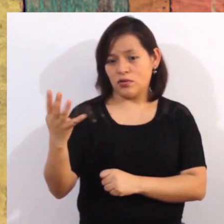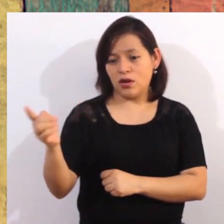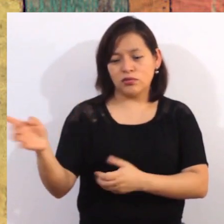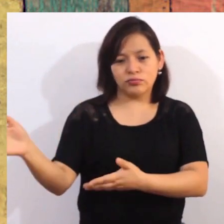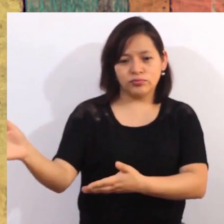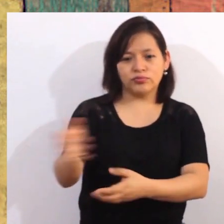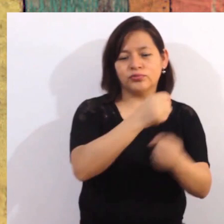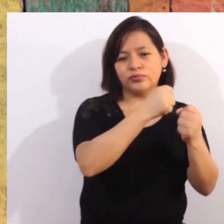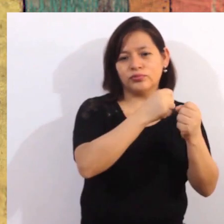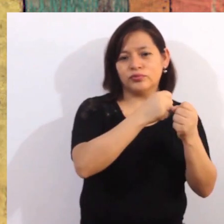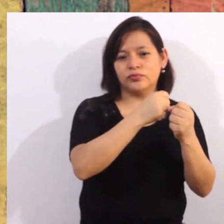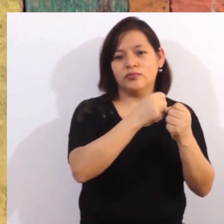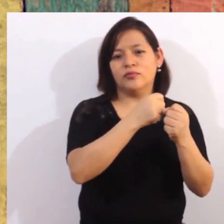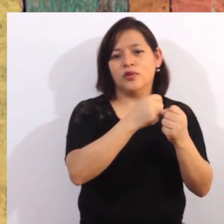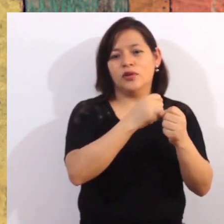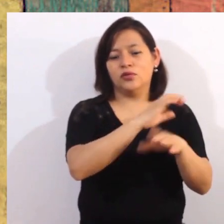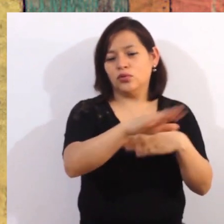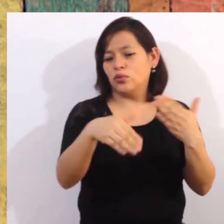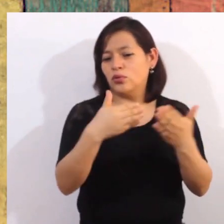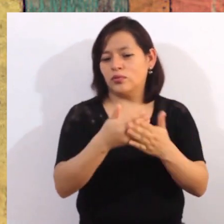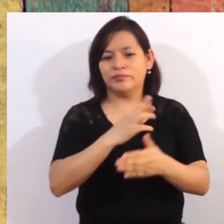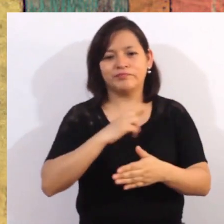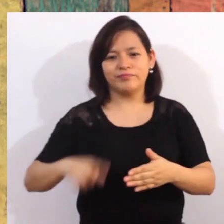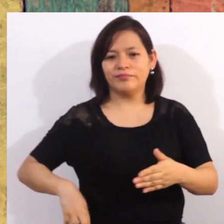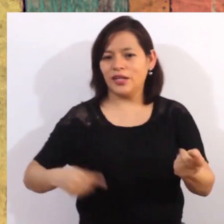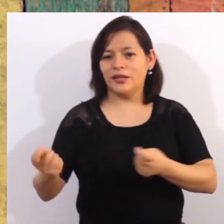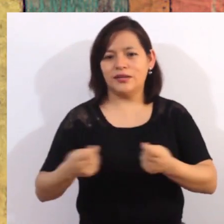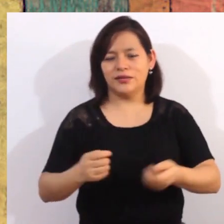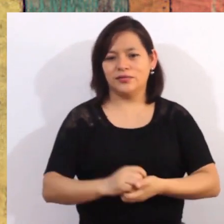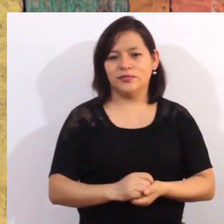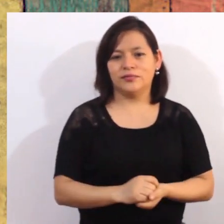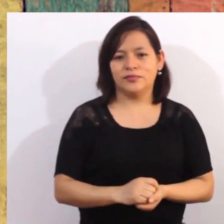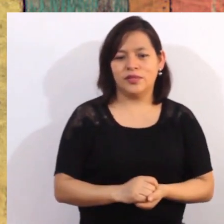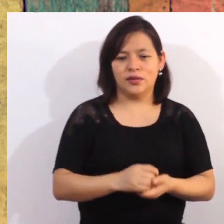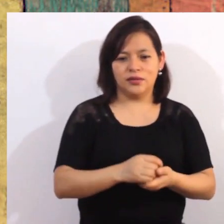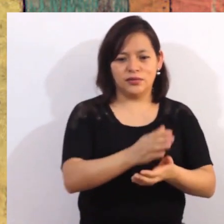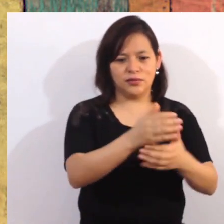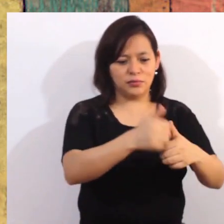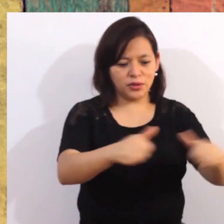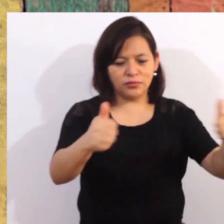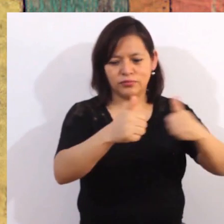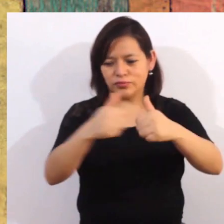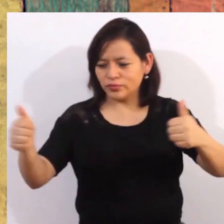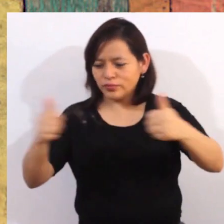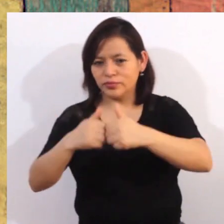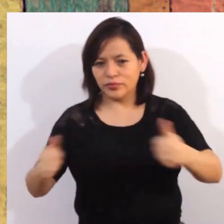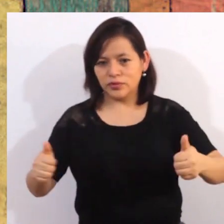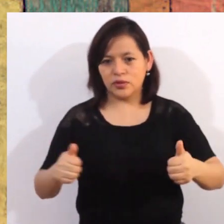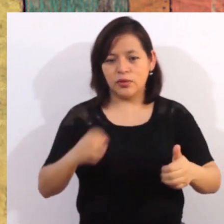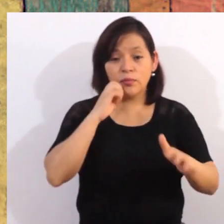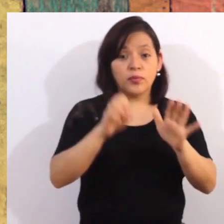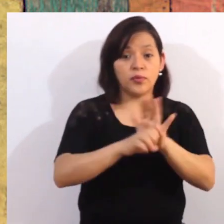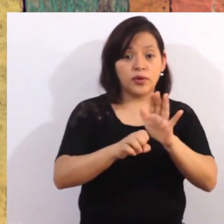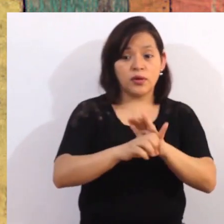pudo haber pertenecido a uno de sus herederos. Obviamente aquí podemos encontrar a uno de ellos, que es Casandro.